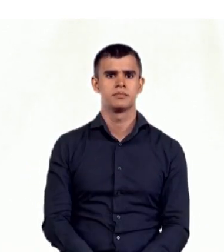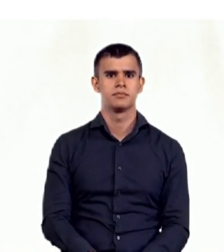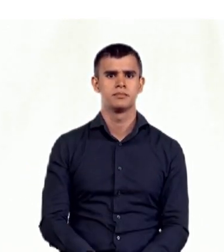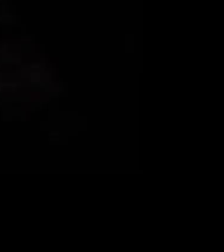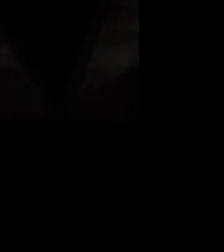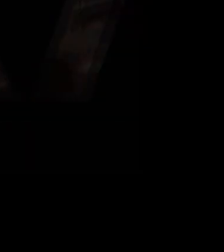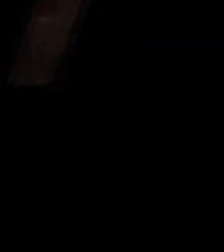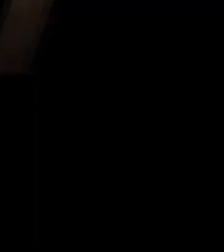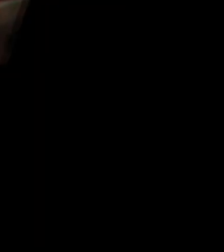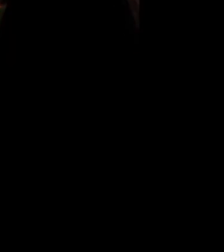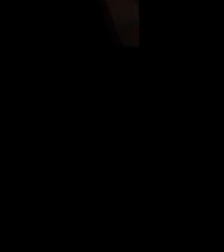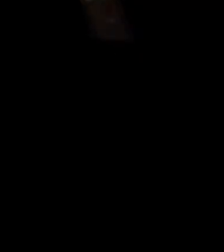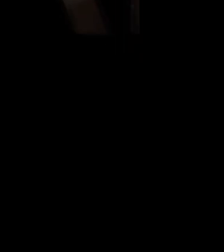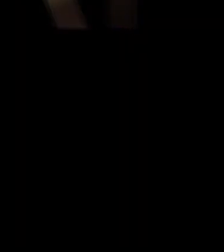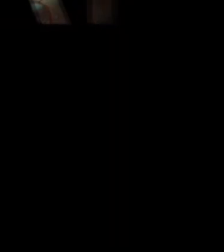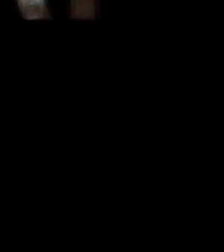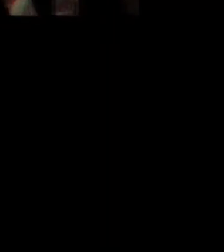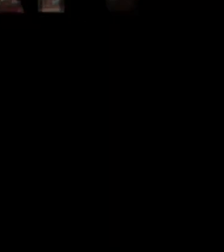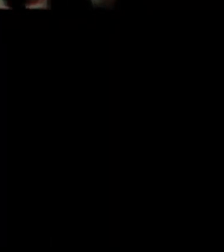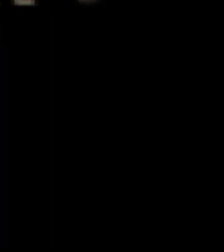la unión familiar.